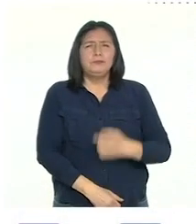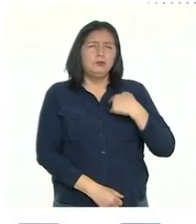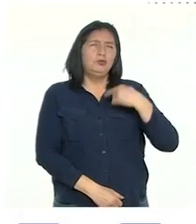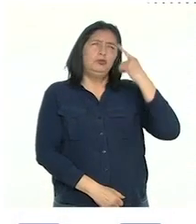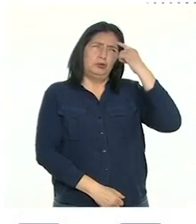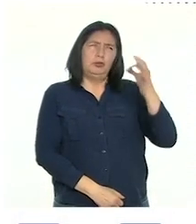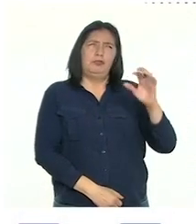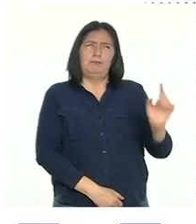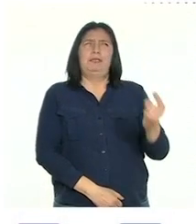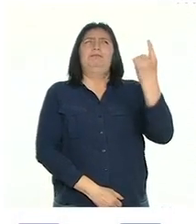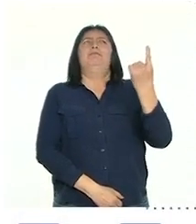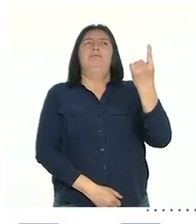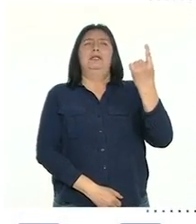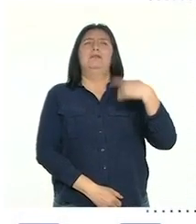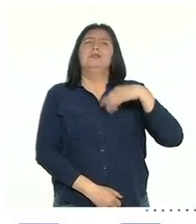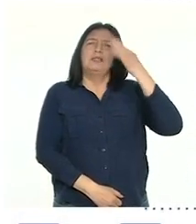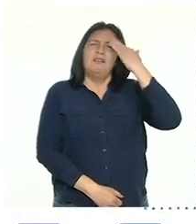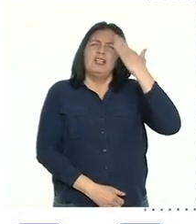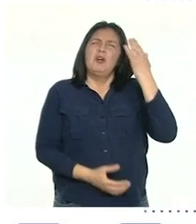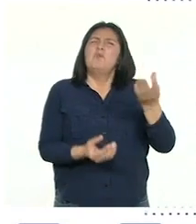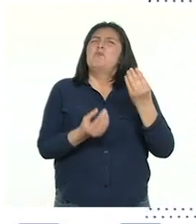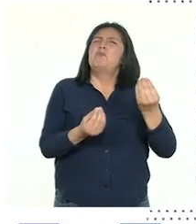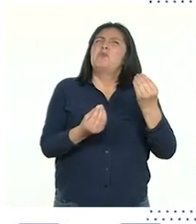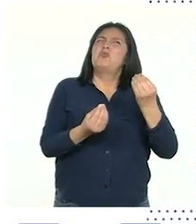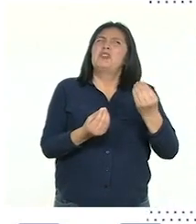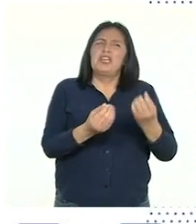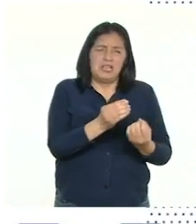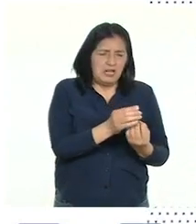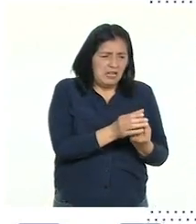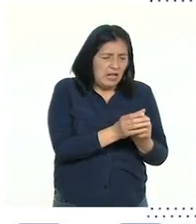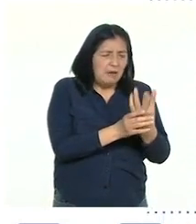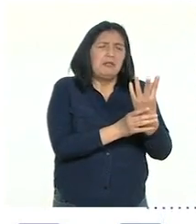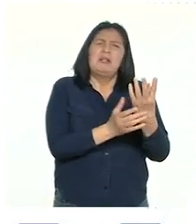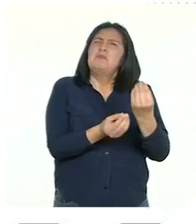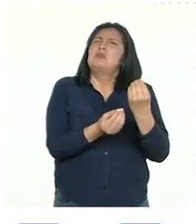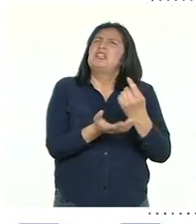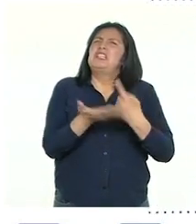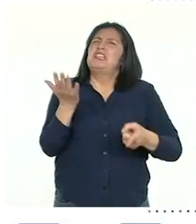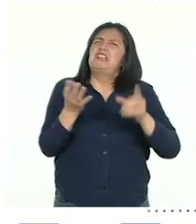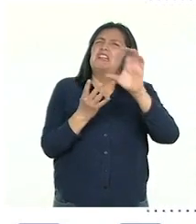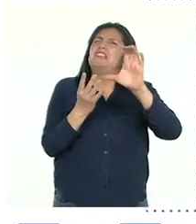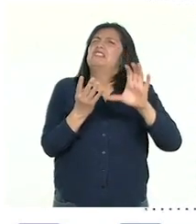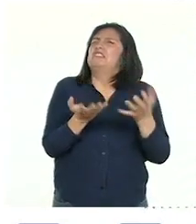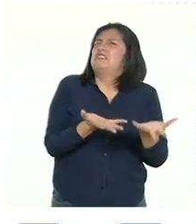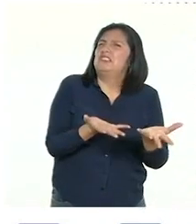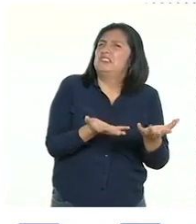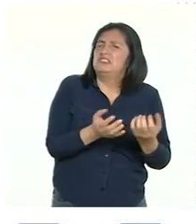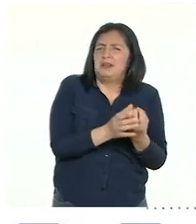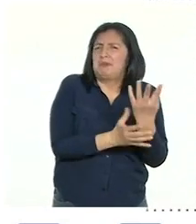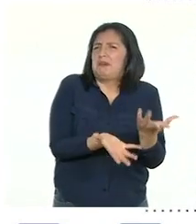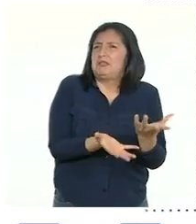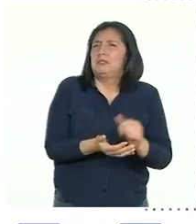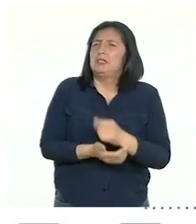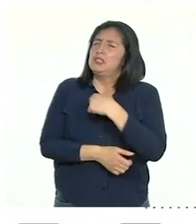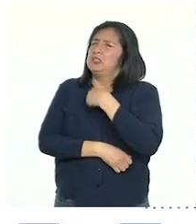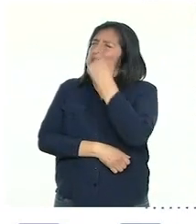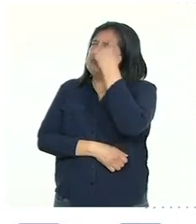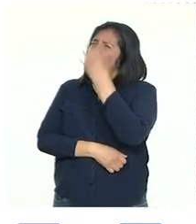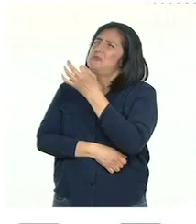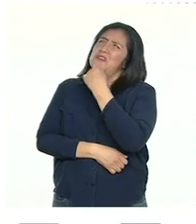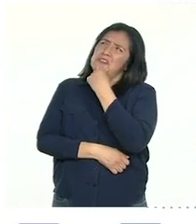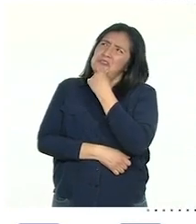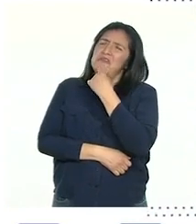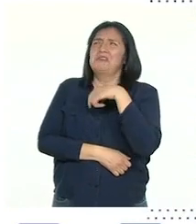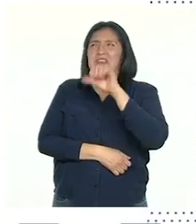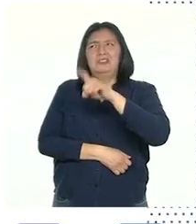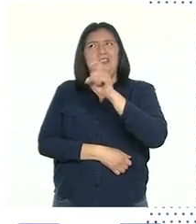Creo que primero deberíamos averiguar por qué ocurre la primavera y qué características tiene. Yo creo que